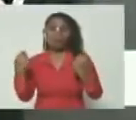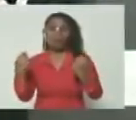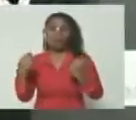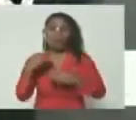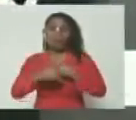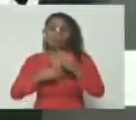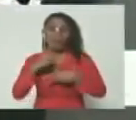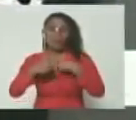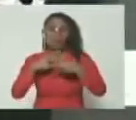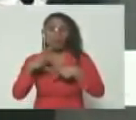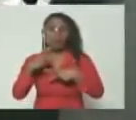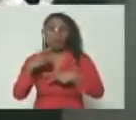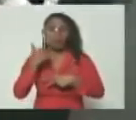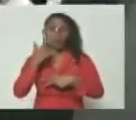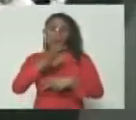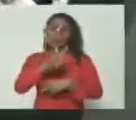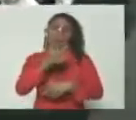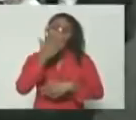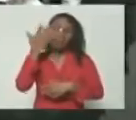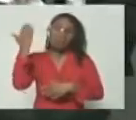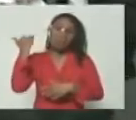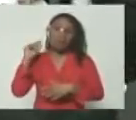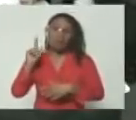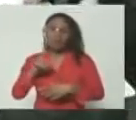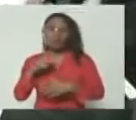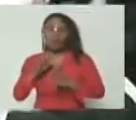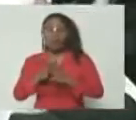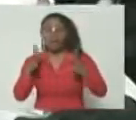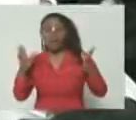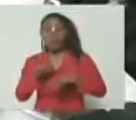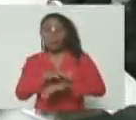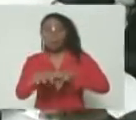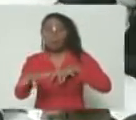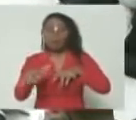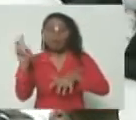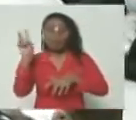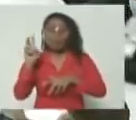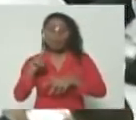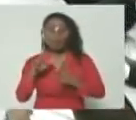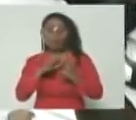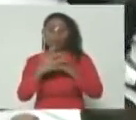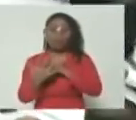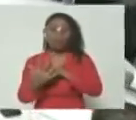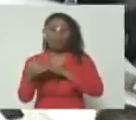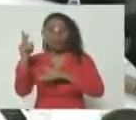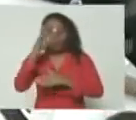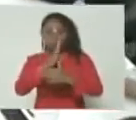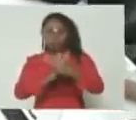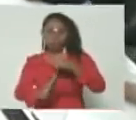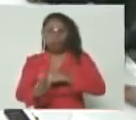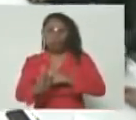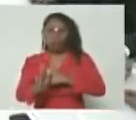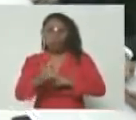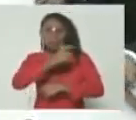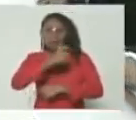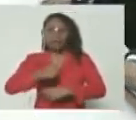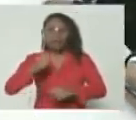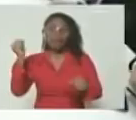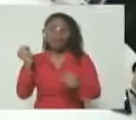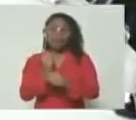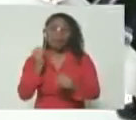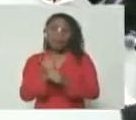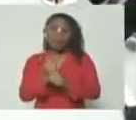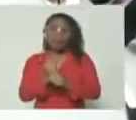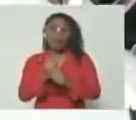hecho política desde hace algún tiempo sabemos que la gran mayoría de los venezolanos que habitan en los barrios es gente honesta, gente trabajadora, gente